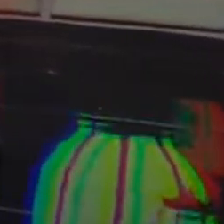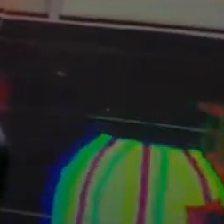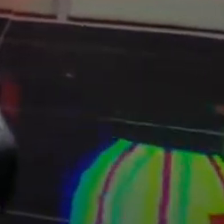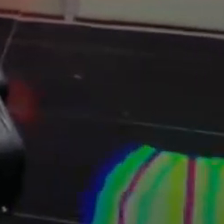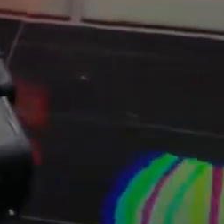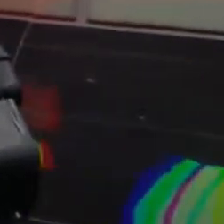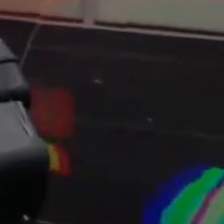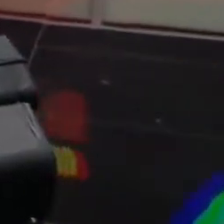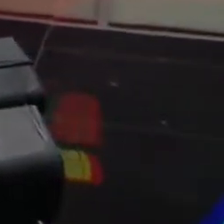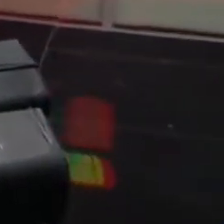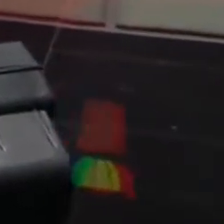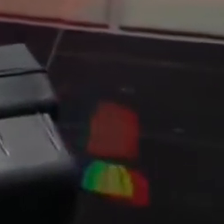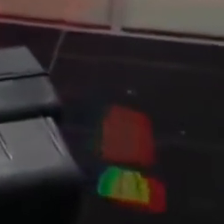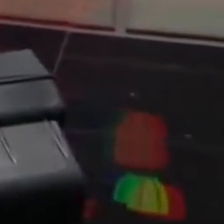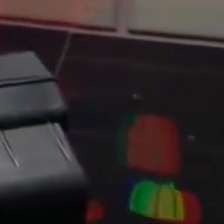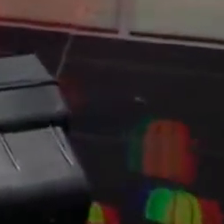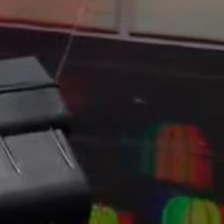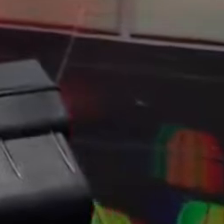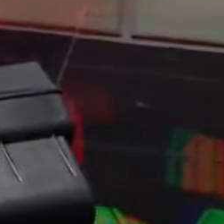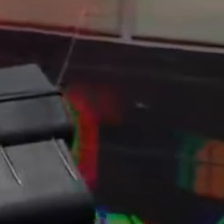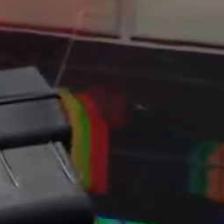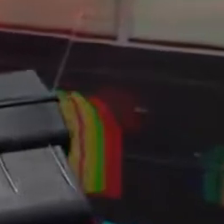dicen adiós los asaltantes.